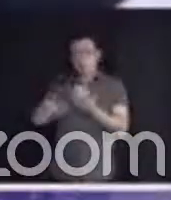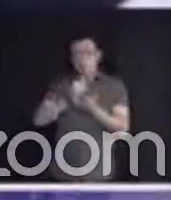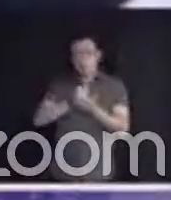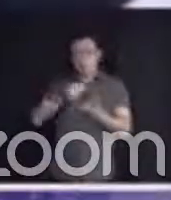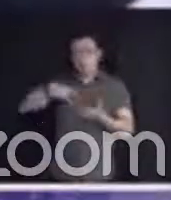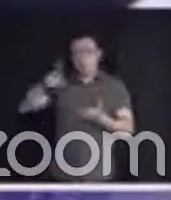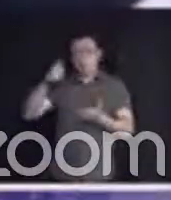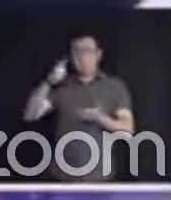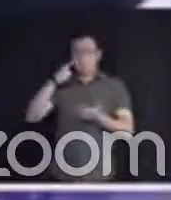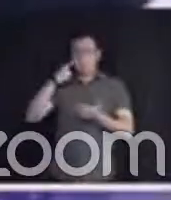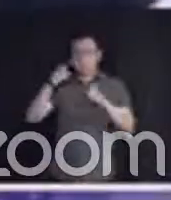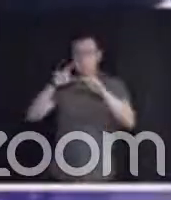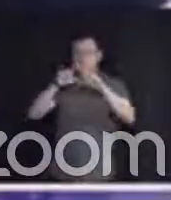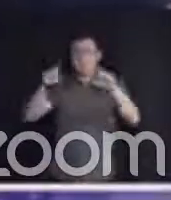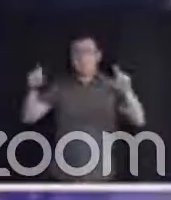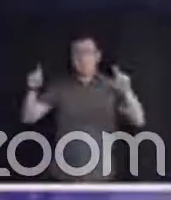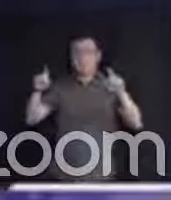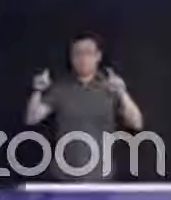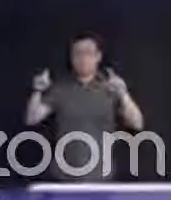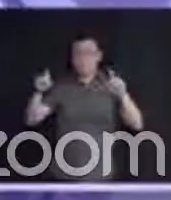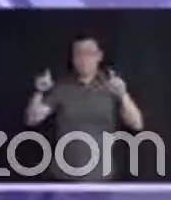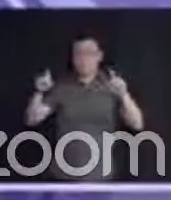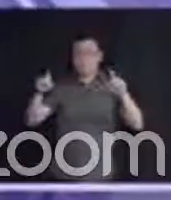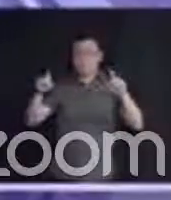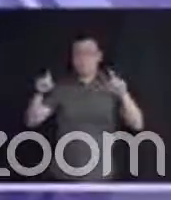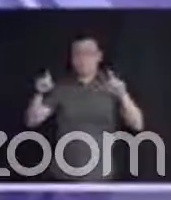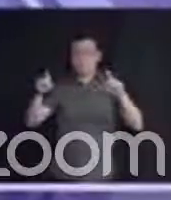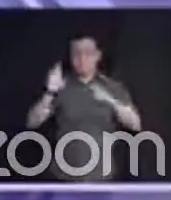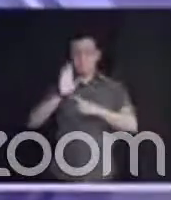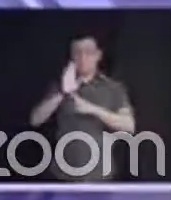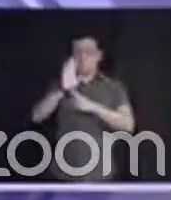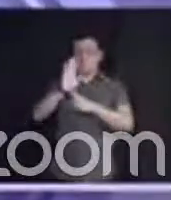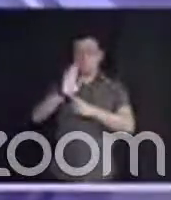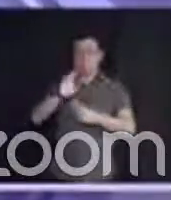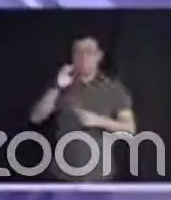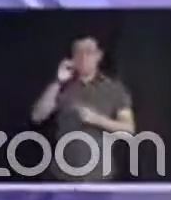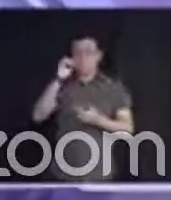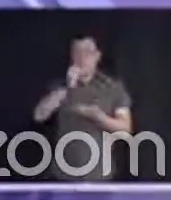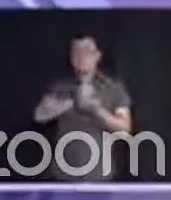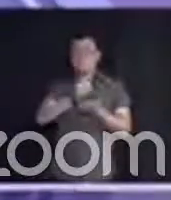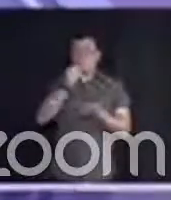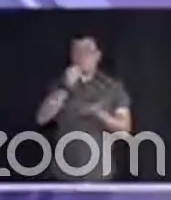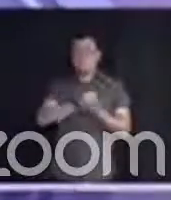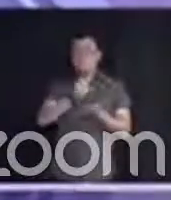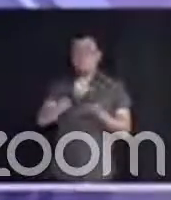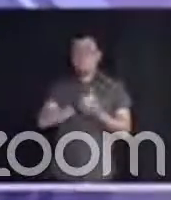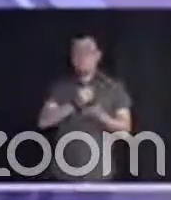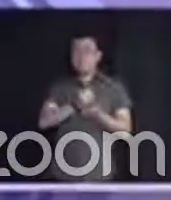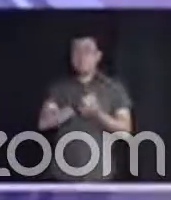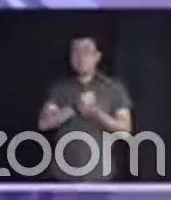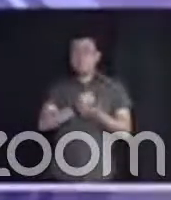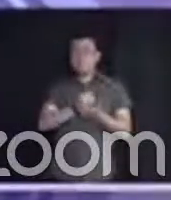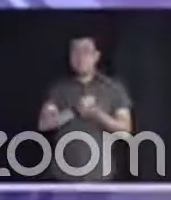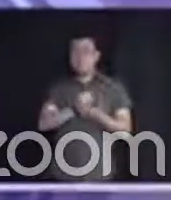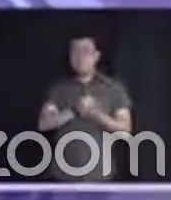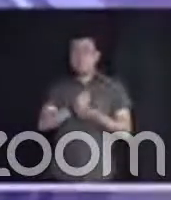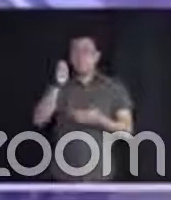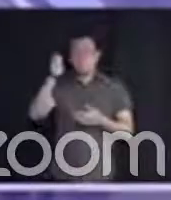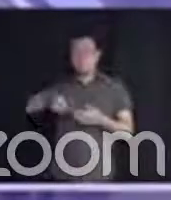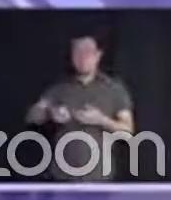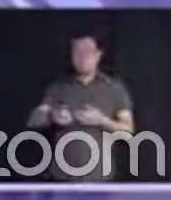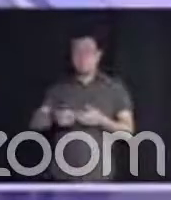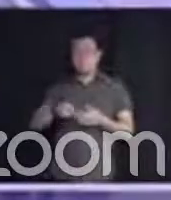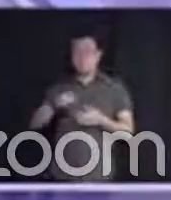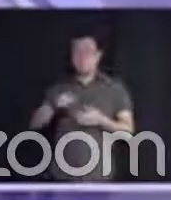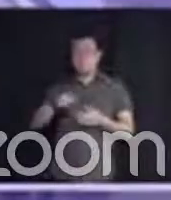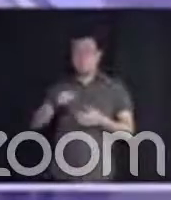Y este lingote de oro lo entregamos a aquellos que se convierten en nuevos miembros. Voy a tapar